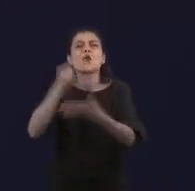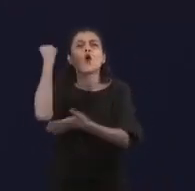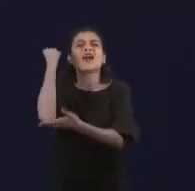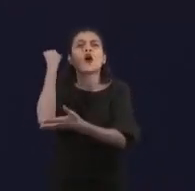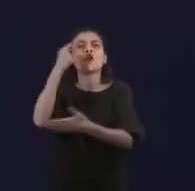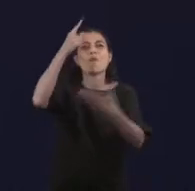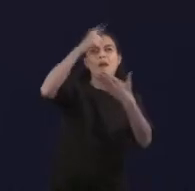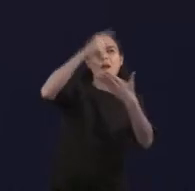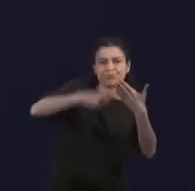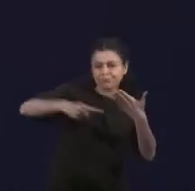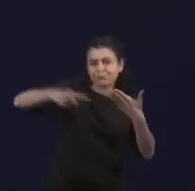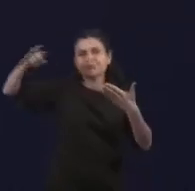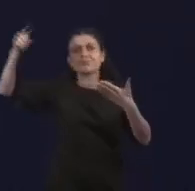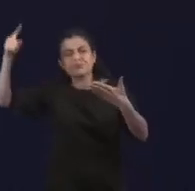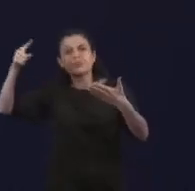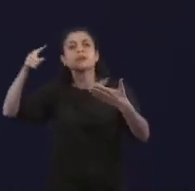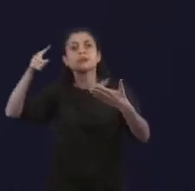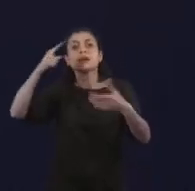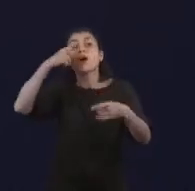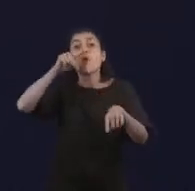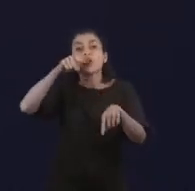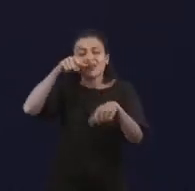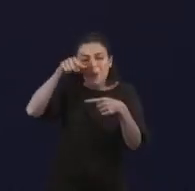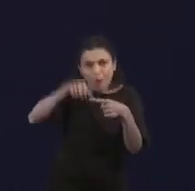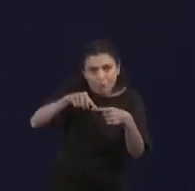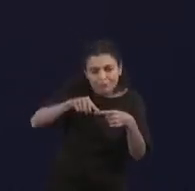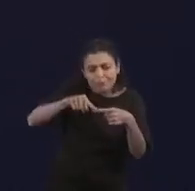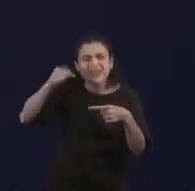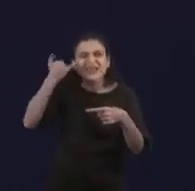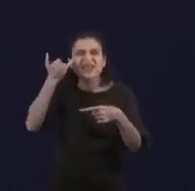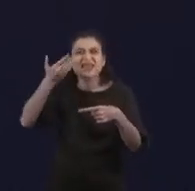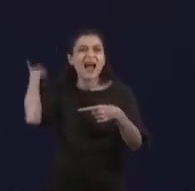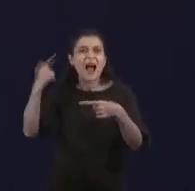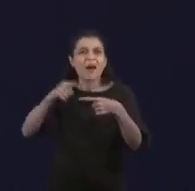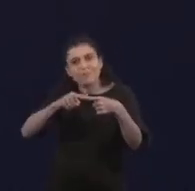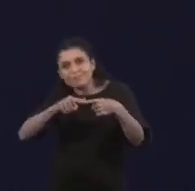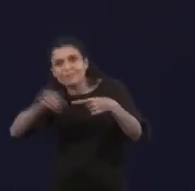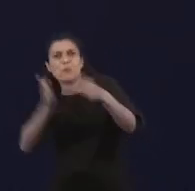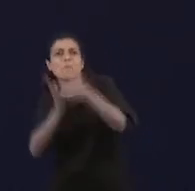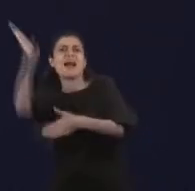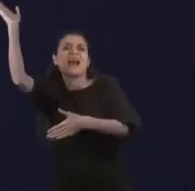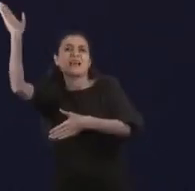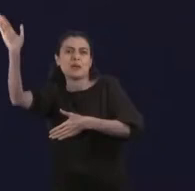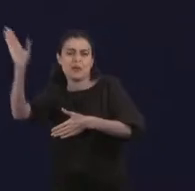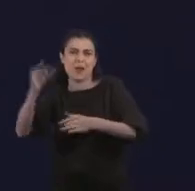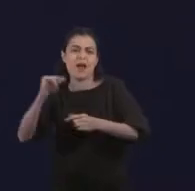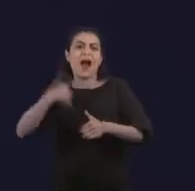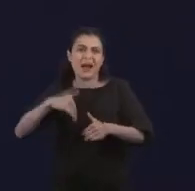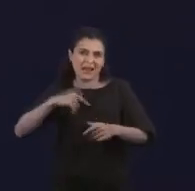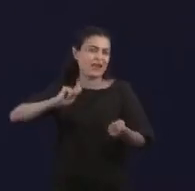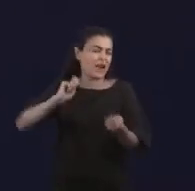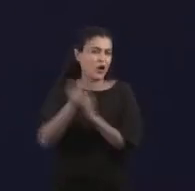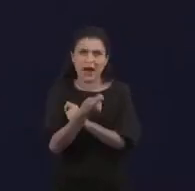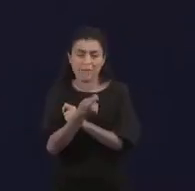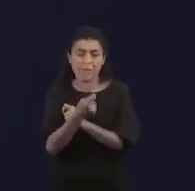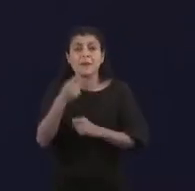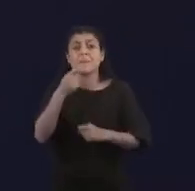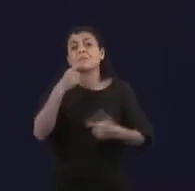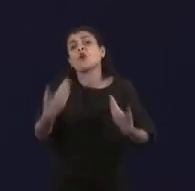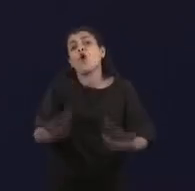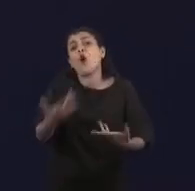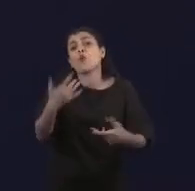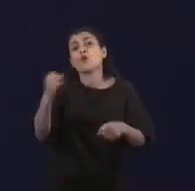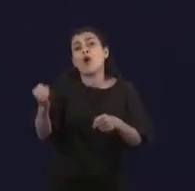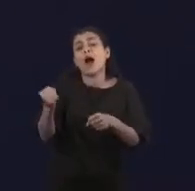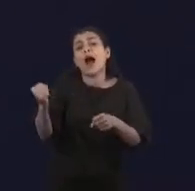por muchos, efectivamente está quedando atrás. Por supuesto que el haber aprobado la ley, nosotros siempre dijimos,